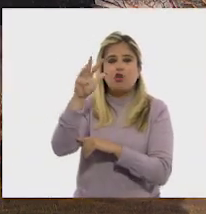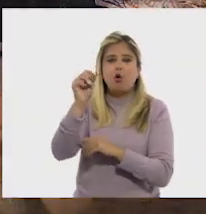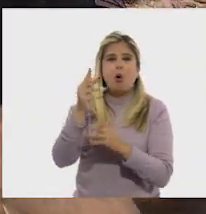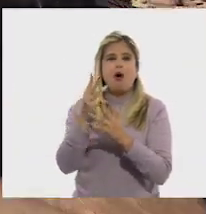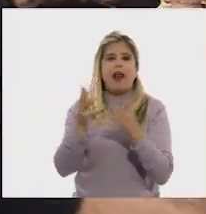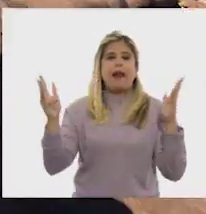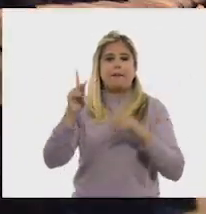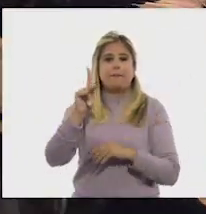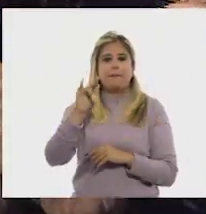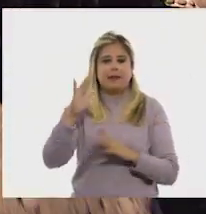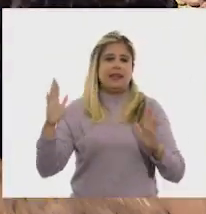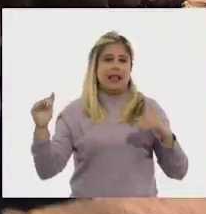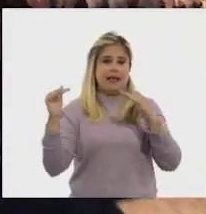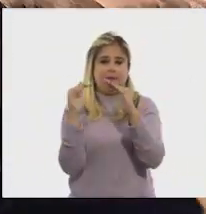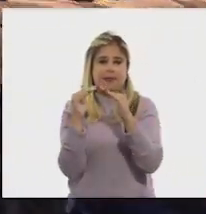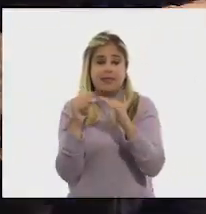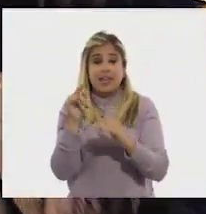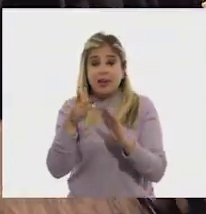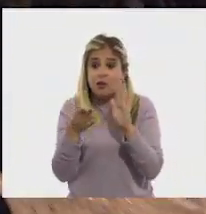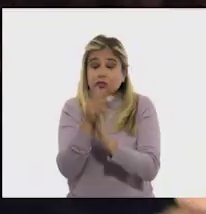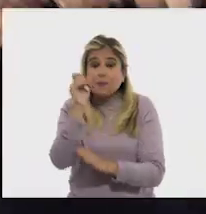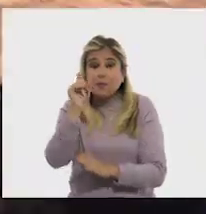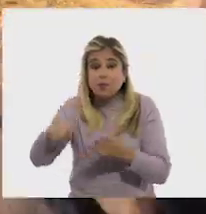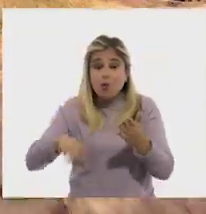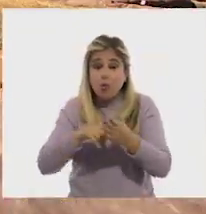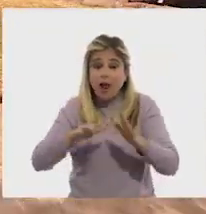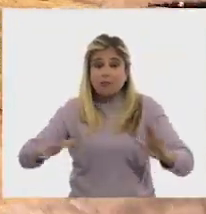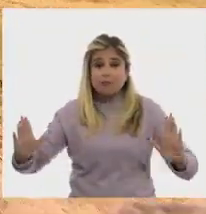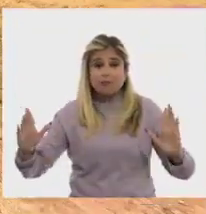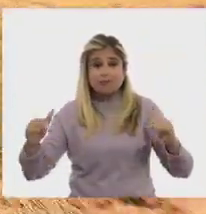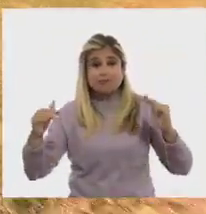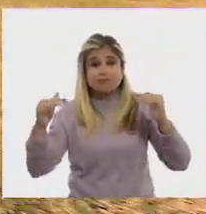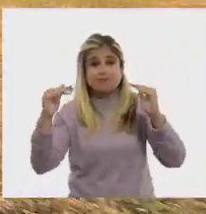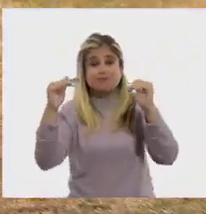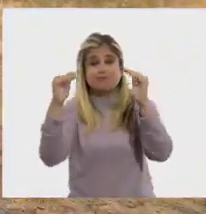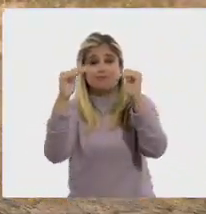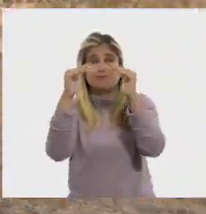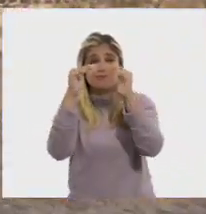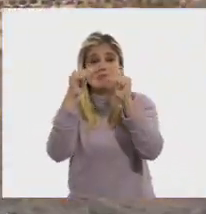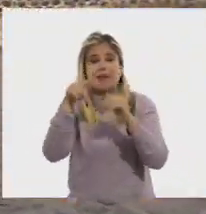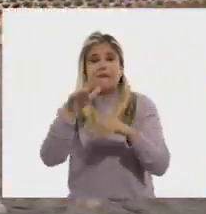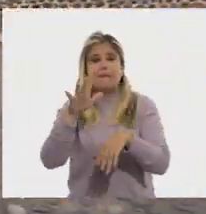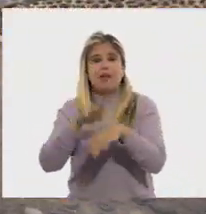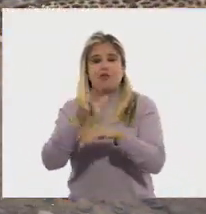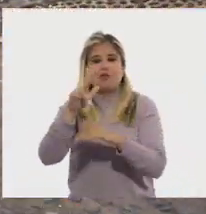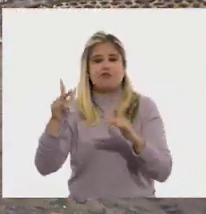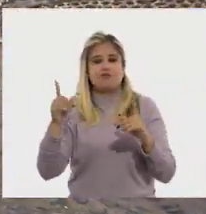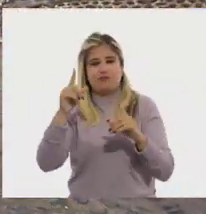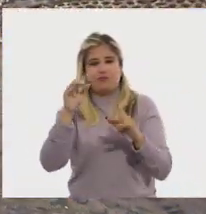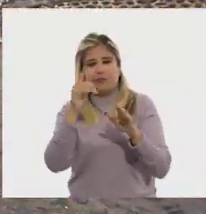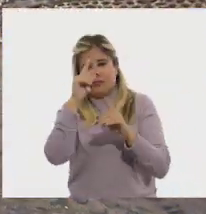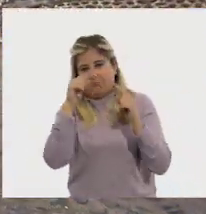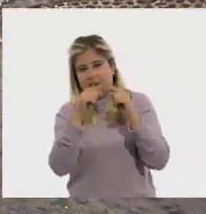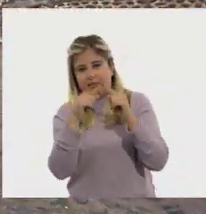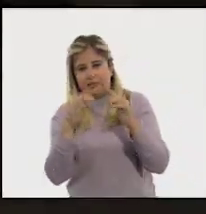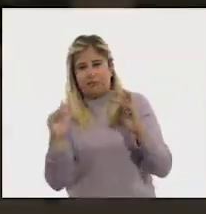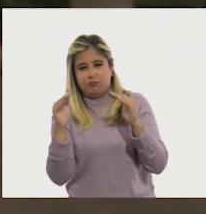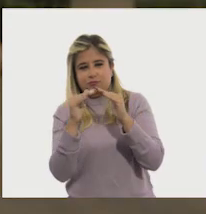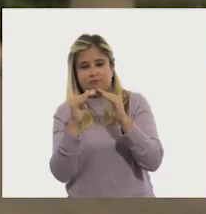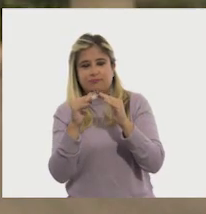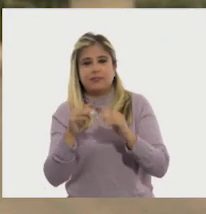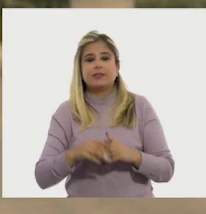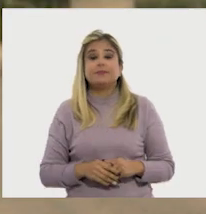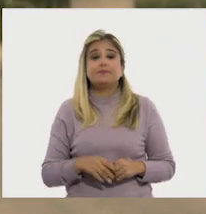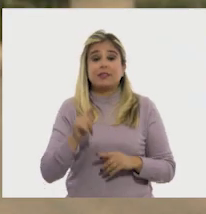Pirámide, construida en la misma plataforma en que se alza el Templo Mayor y el adoratorio del Dios del Viento.